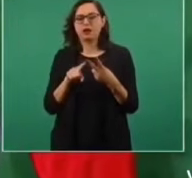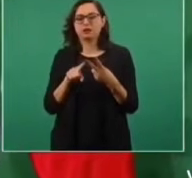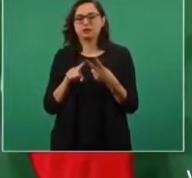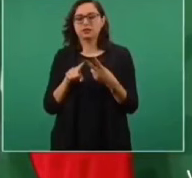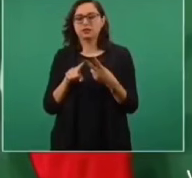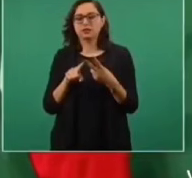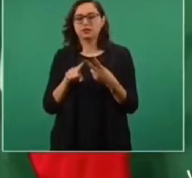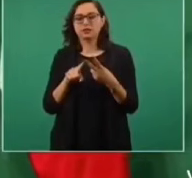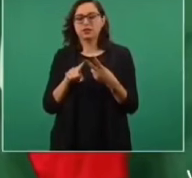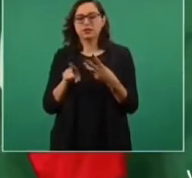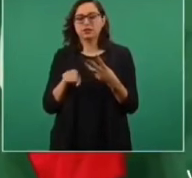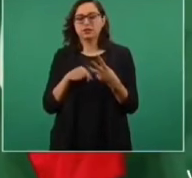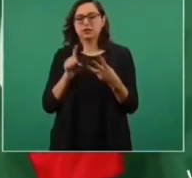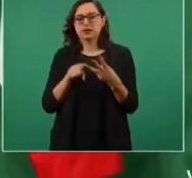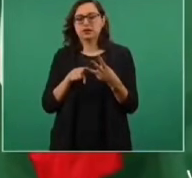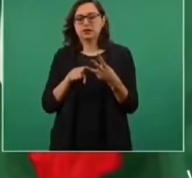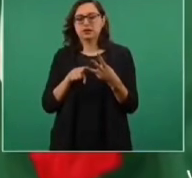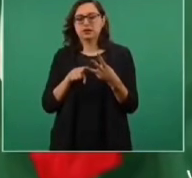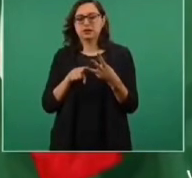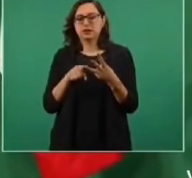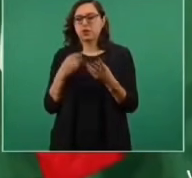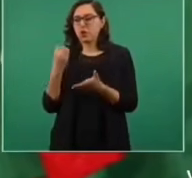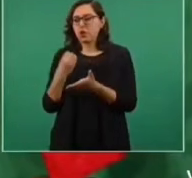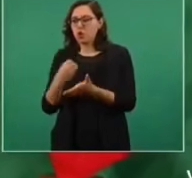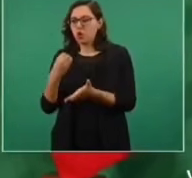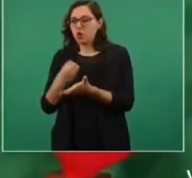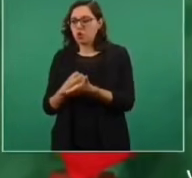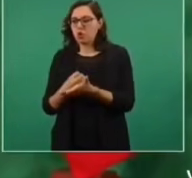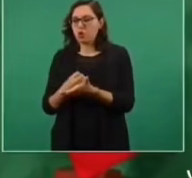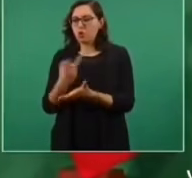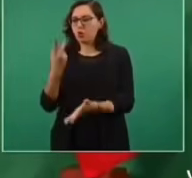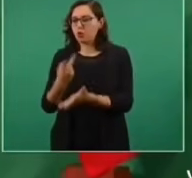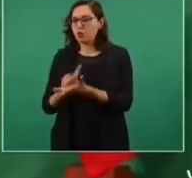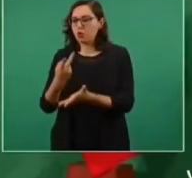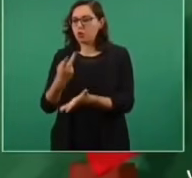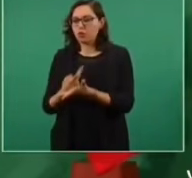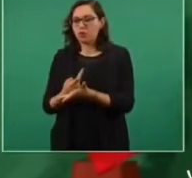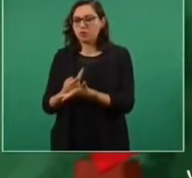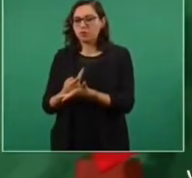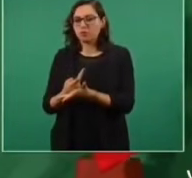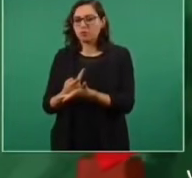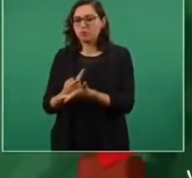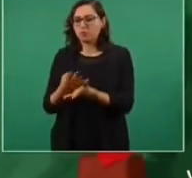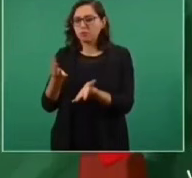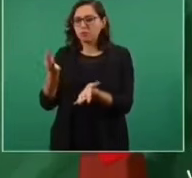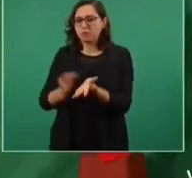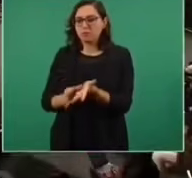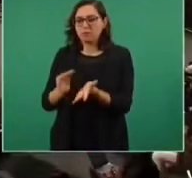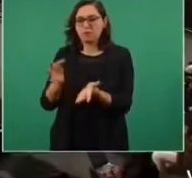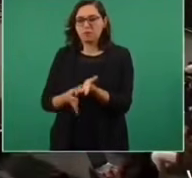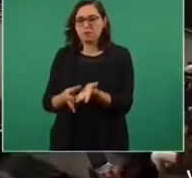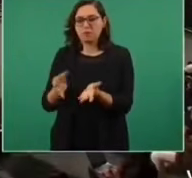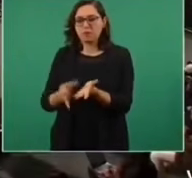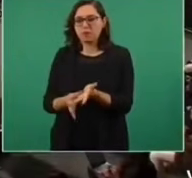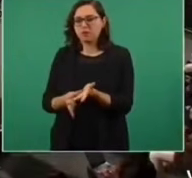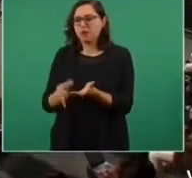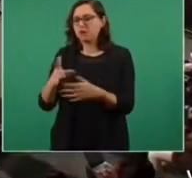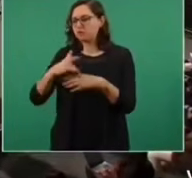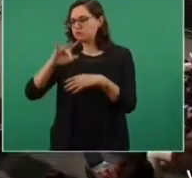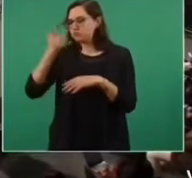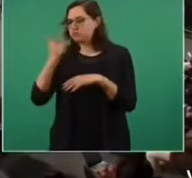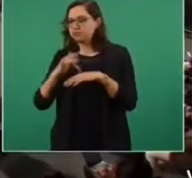no es explotar el oro, la plata, metales